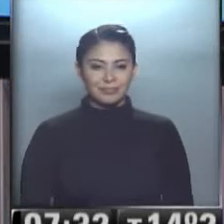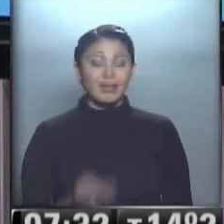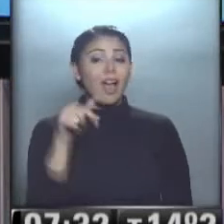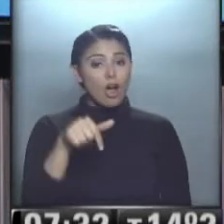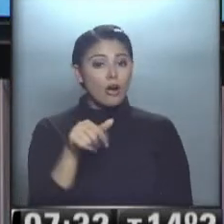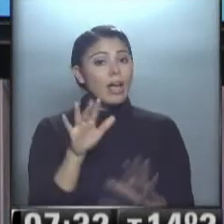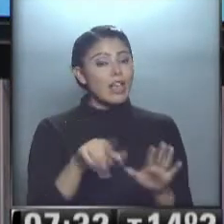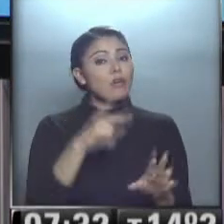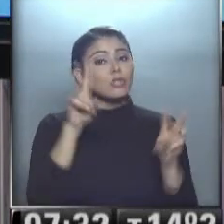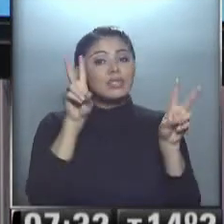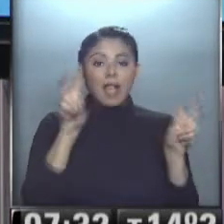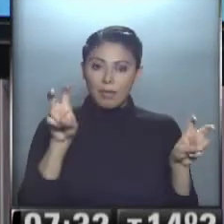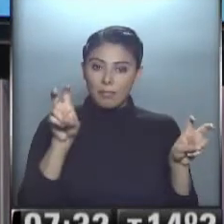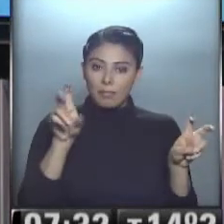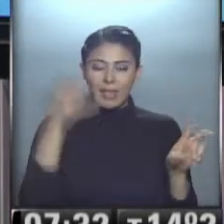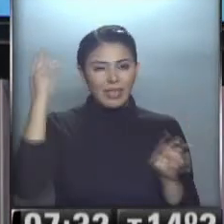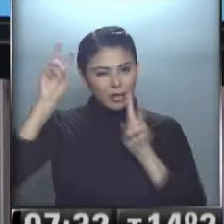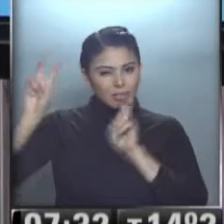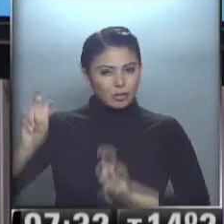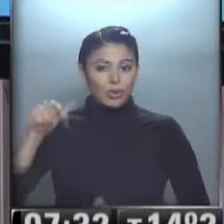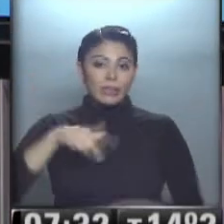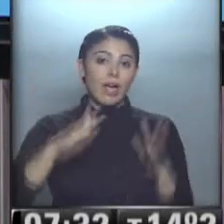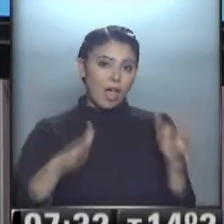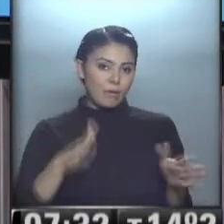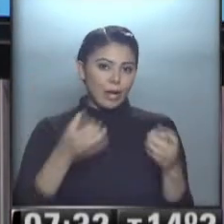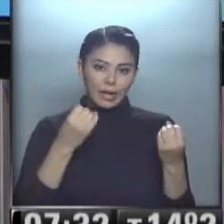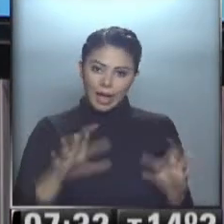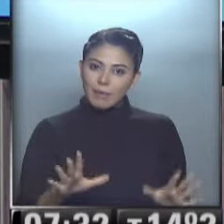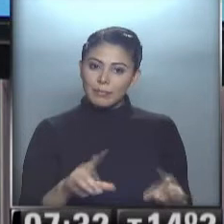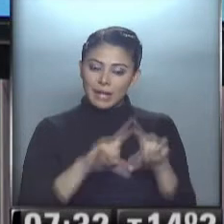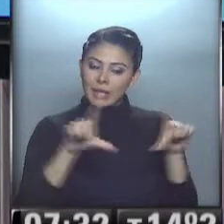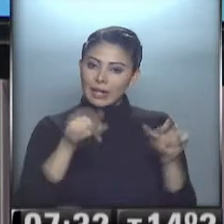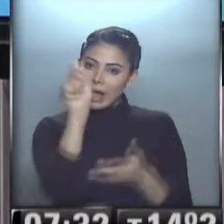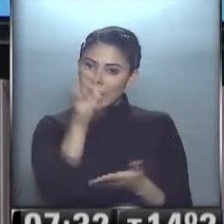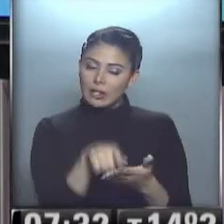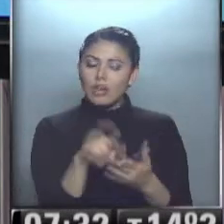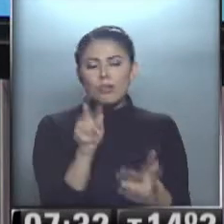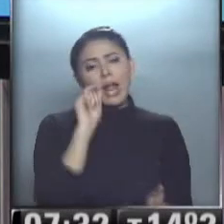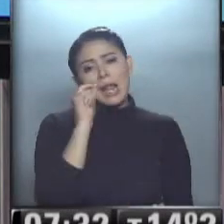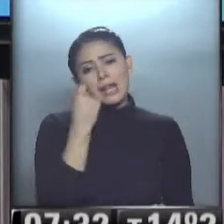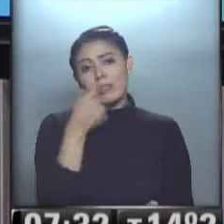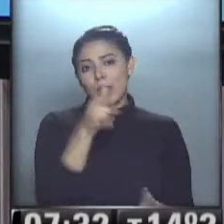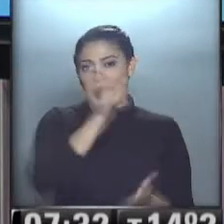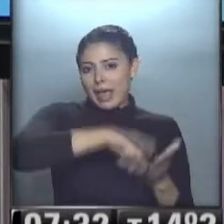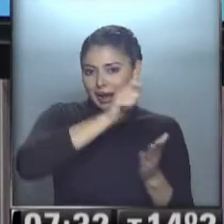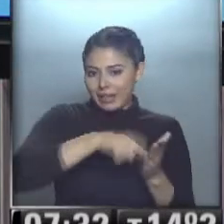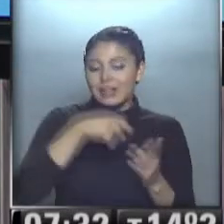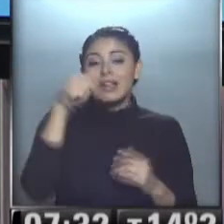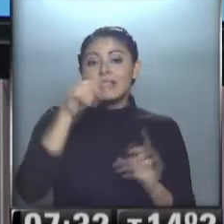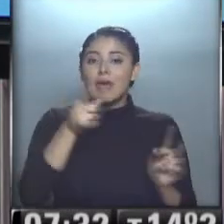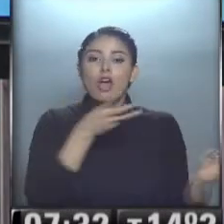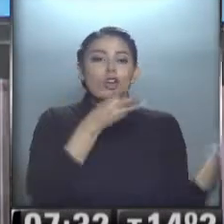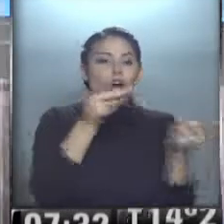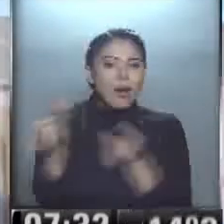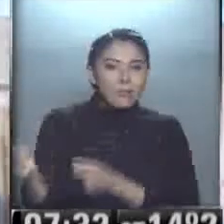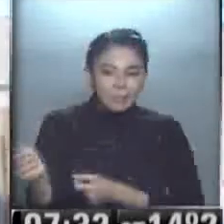Y nos vamos a quedar con uno de los temas de nuestros títulos. Esta es la época del año donde empieza a pesar la tarjeta de crédito, pero es lindo y evidentemente momentos de compras, y